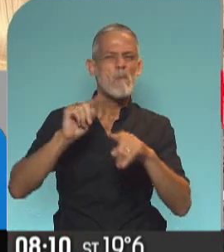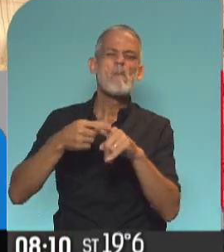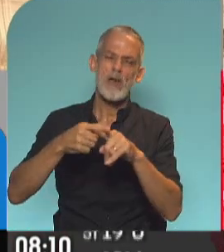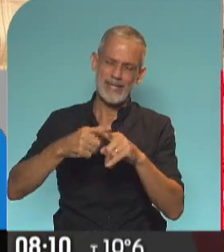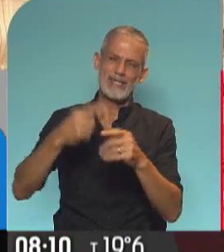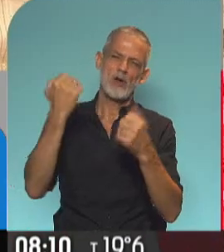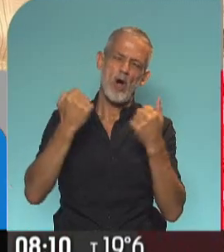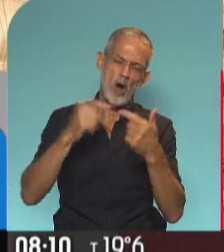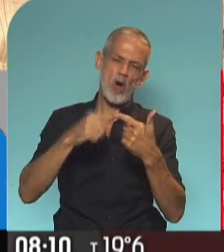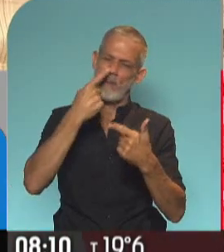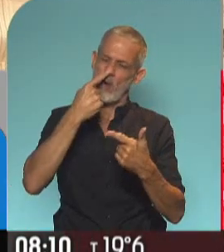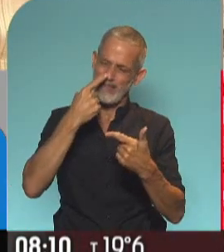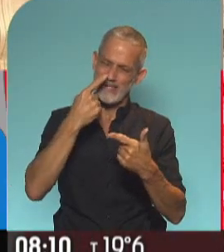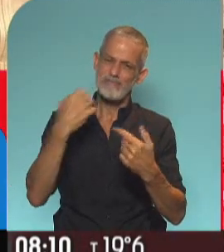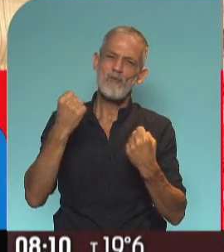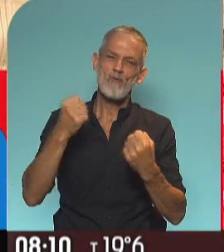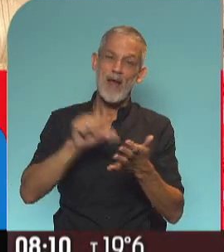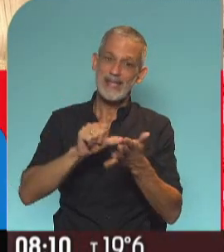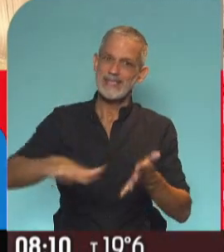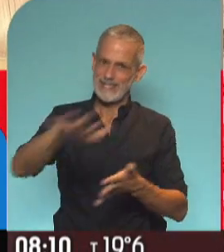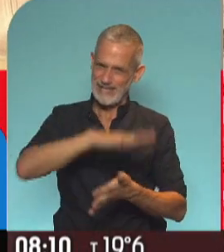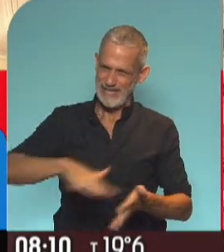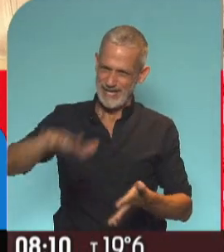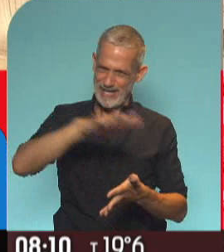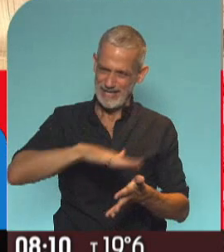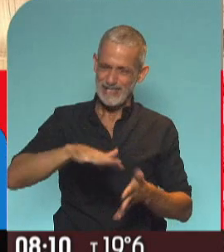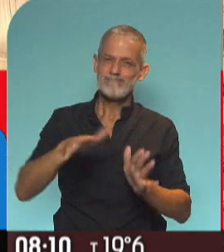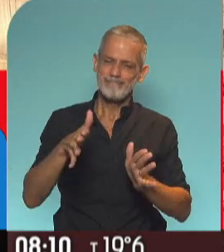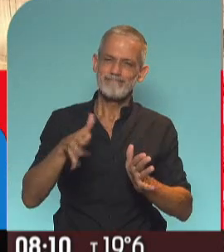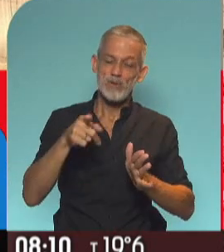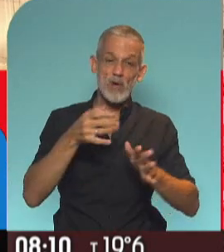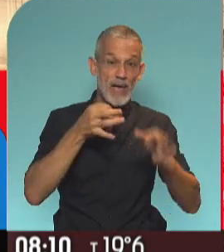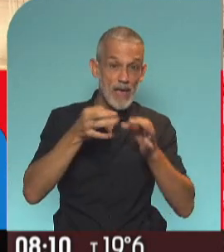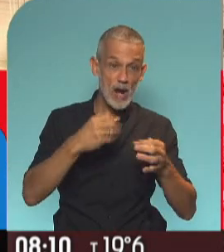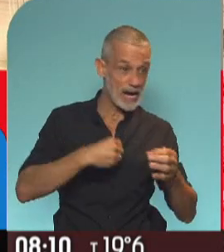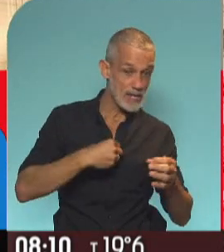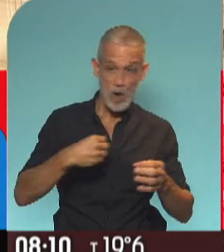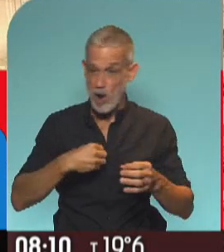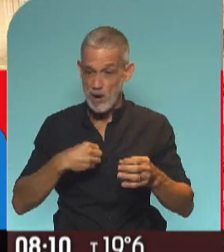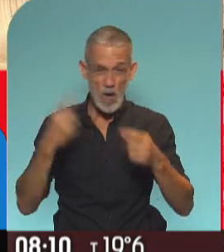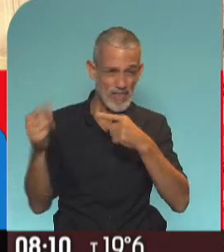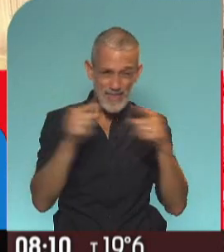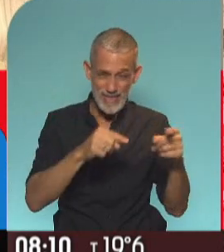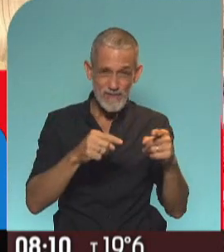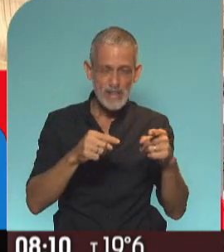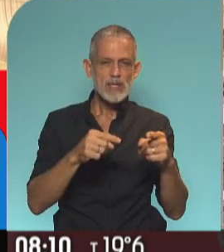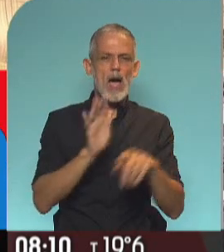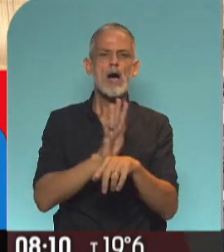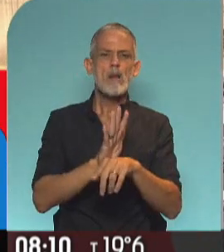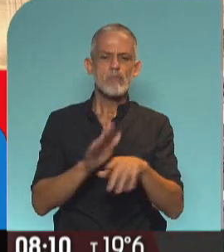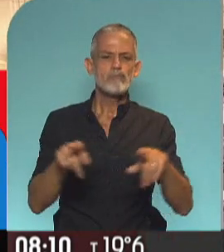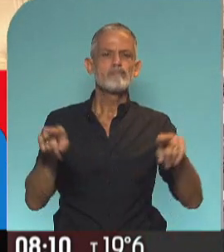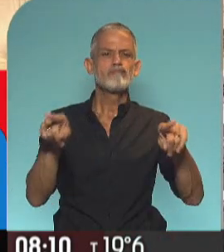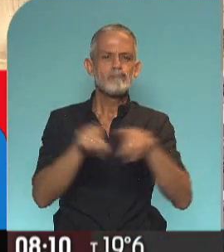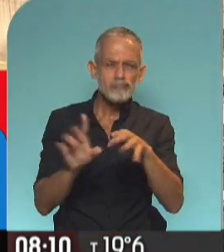políticos, económicos muy fuertes en esa zona y que ese diálogo interreligioso tiene que hacer hermanar a los